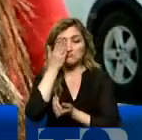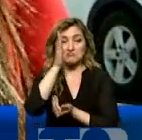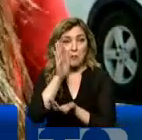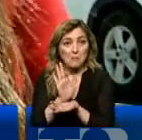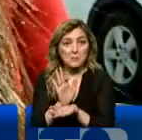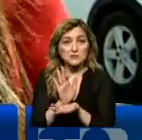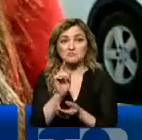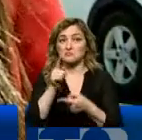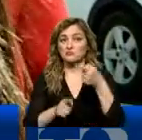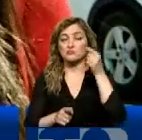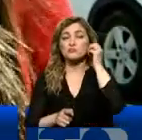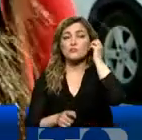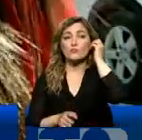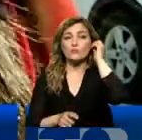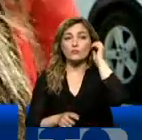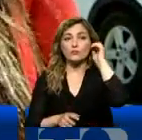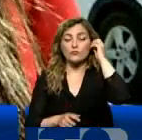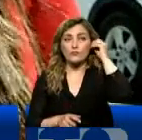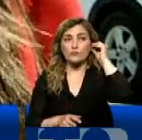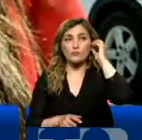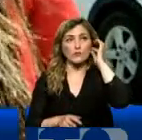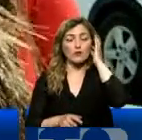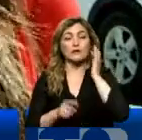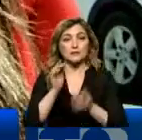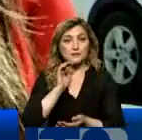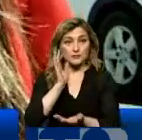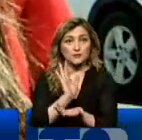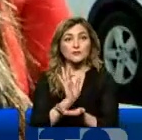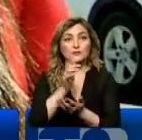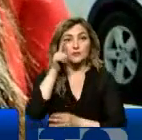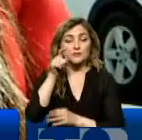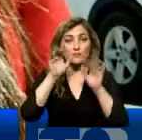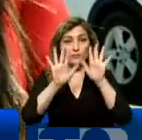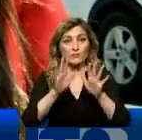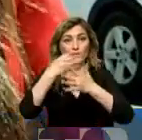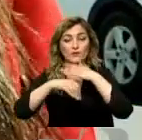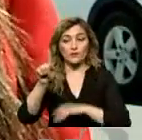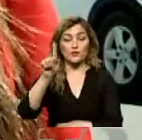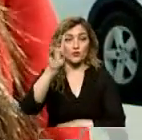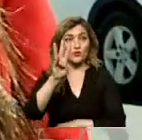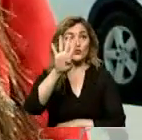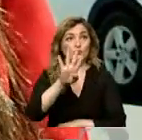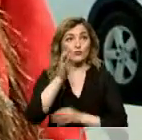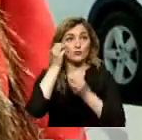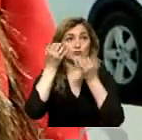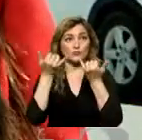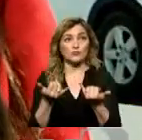presente. Recordamos, estos ya son 10 testigos de Fiscalía de un total de 164. Esta es la información